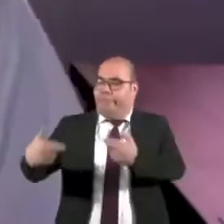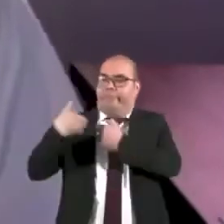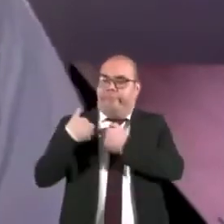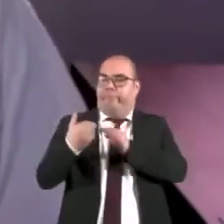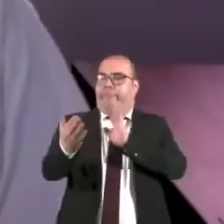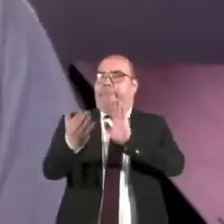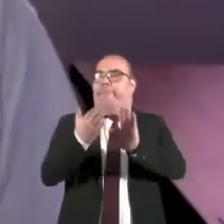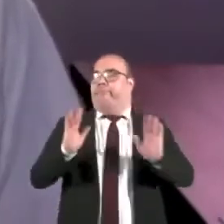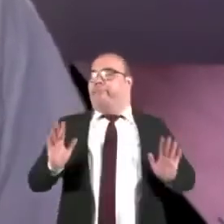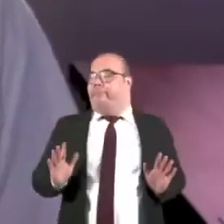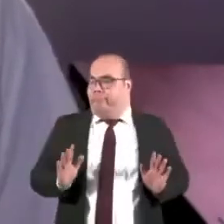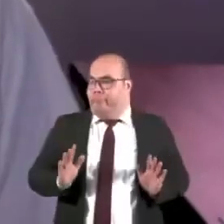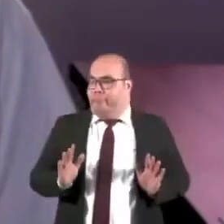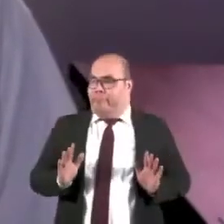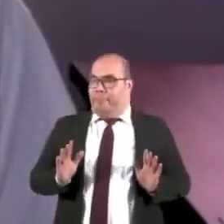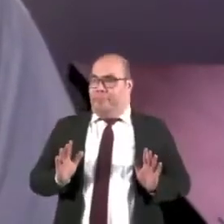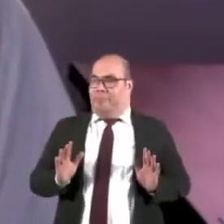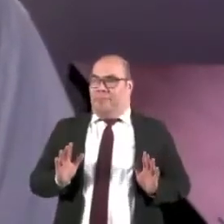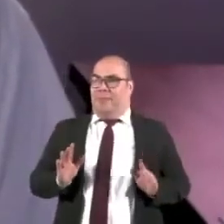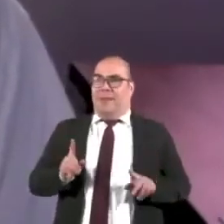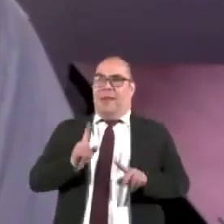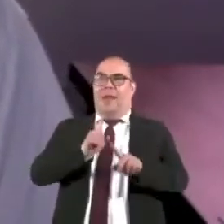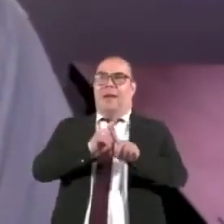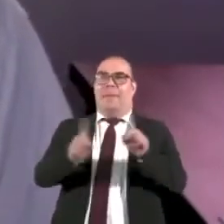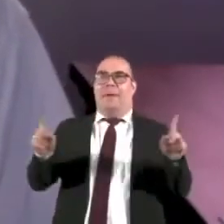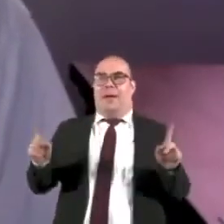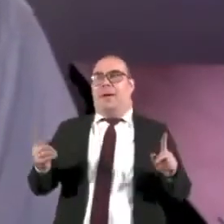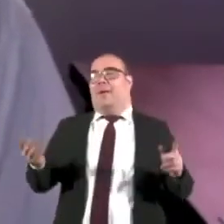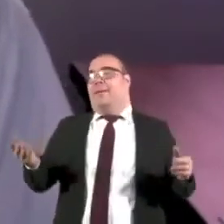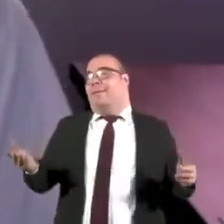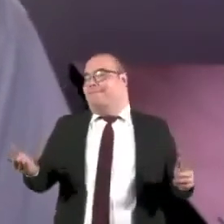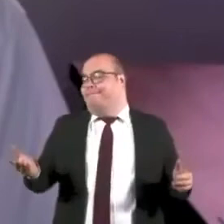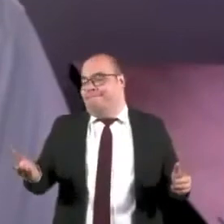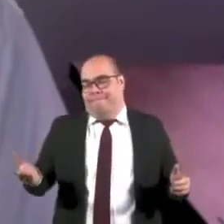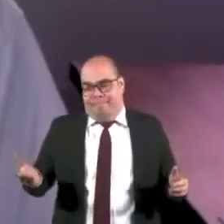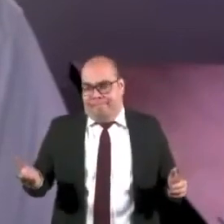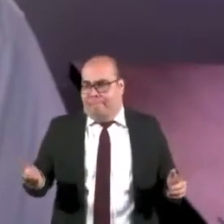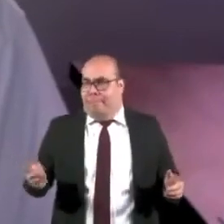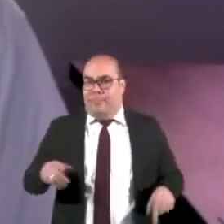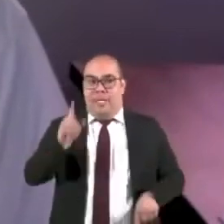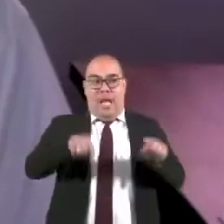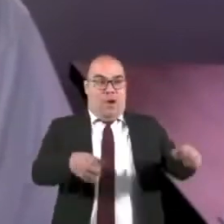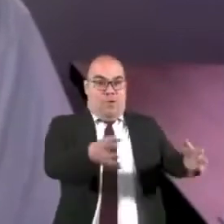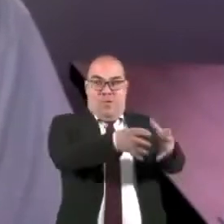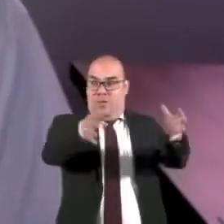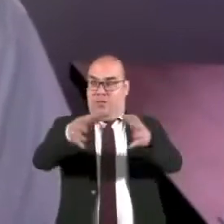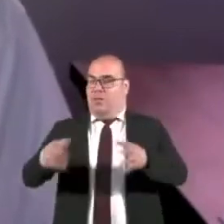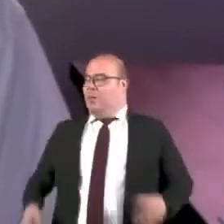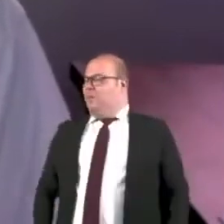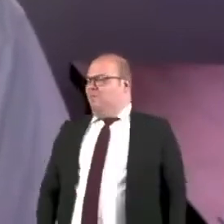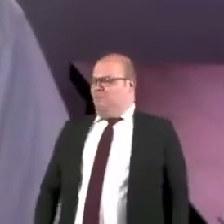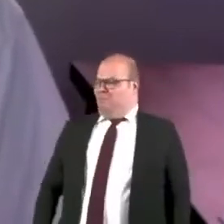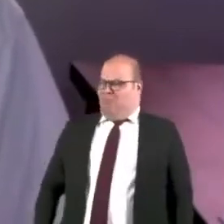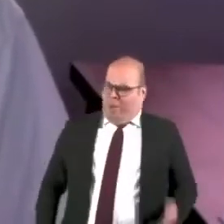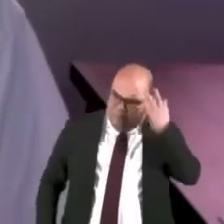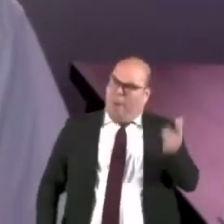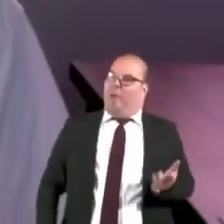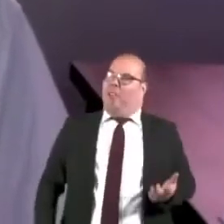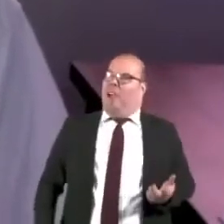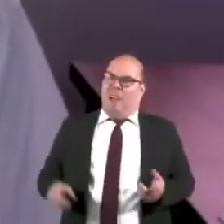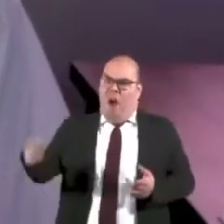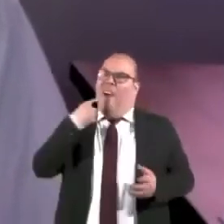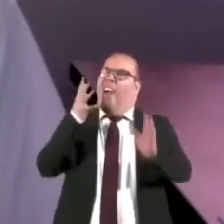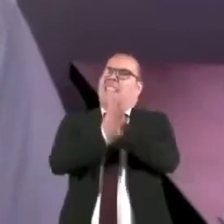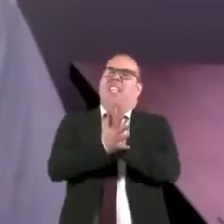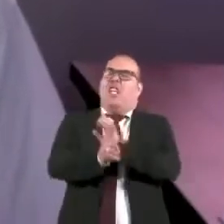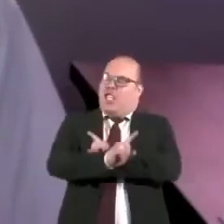la redundancia, pero es lo que hay sectores que quieren evitarlo, que no quieren que eso se produzca,